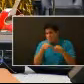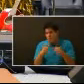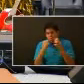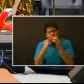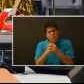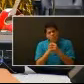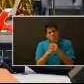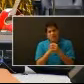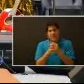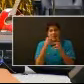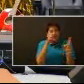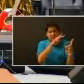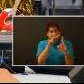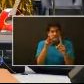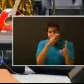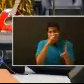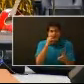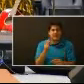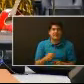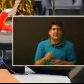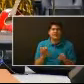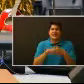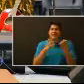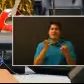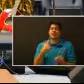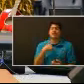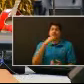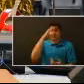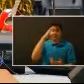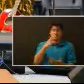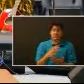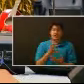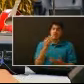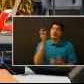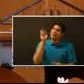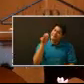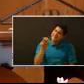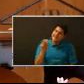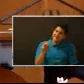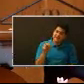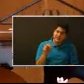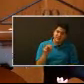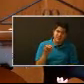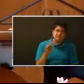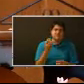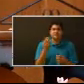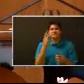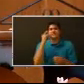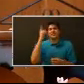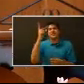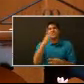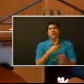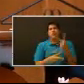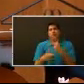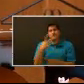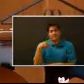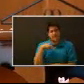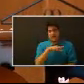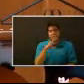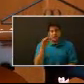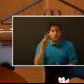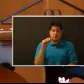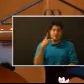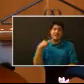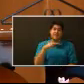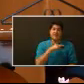no han podido velar. Entonces yo creo que es necesario que el Señor venga y nos hable y